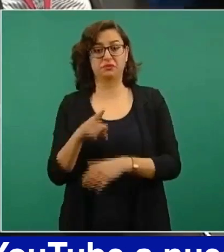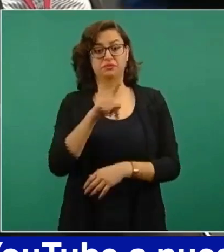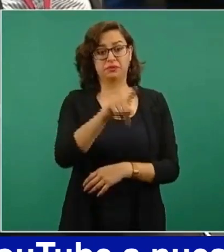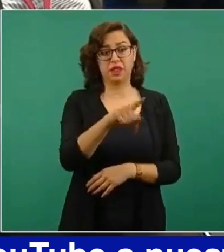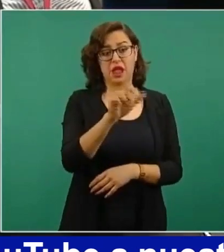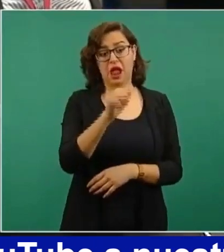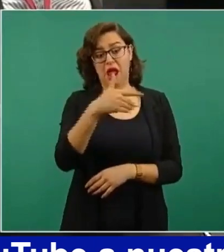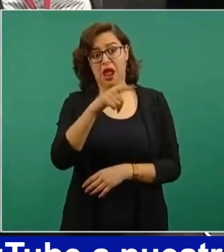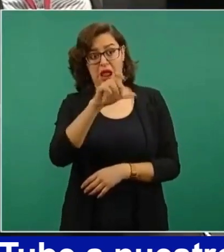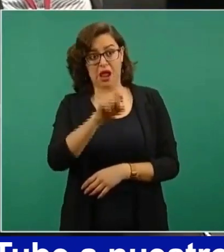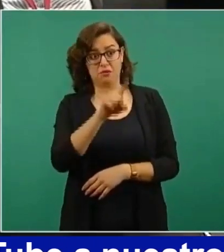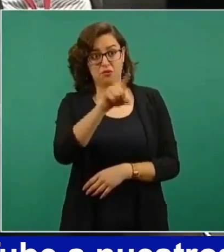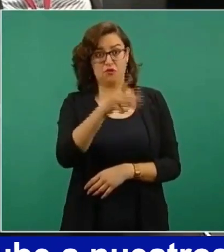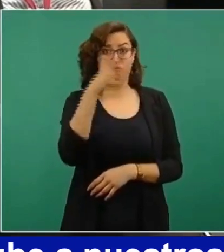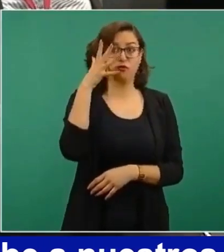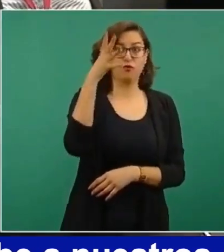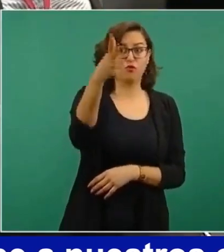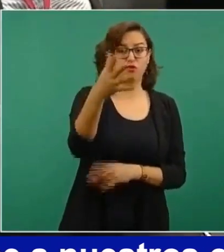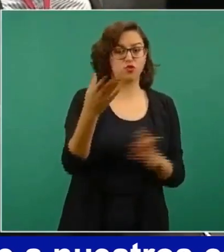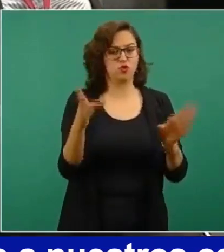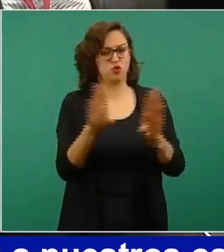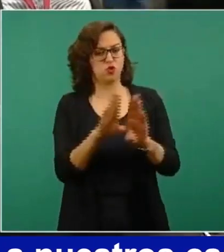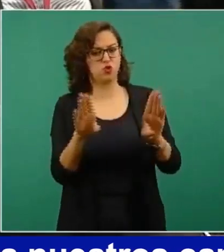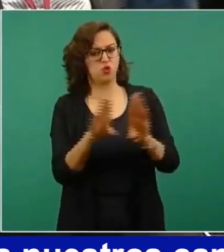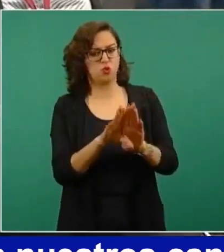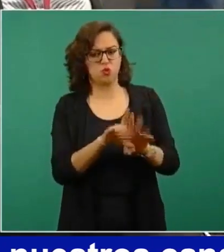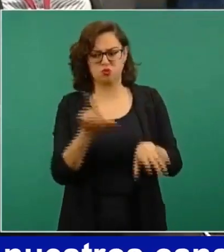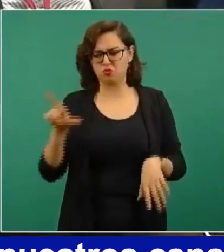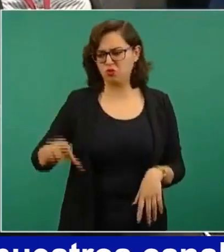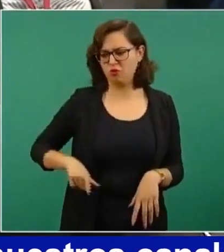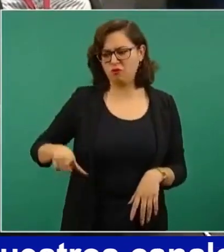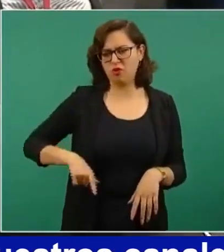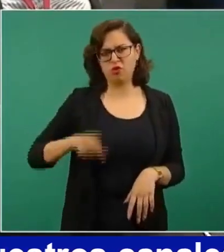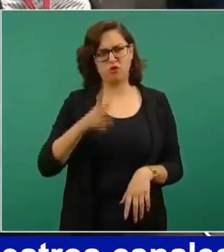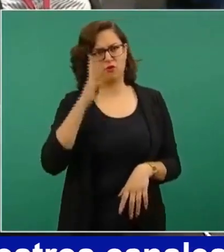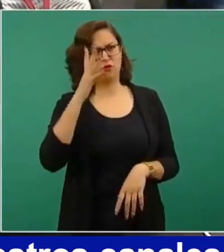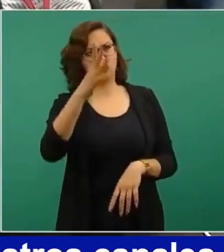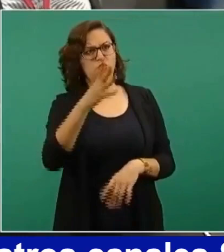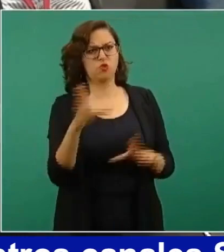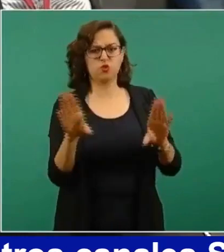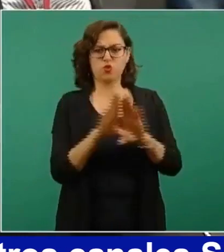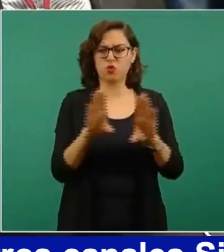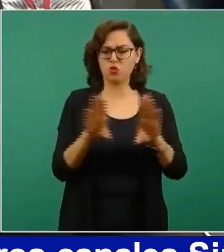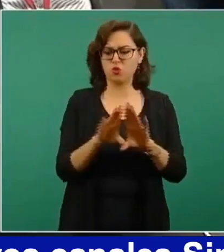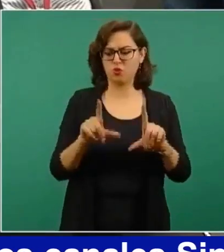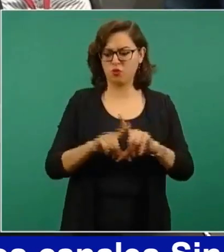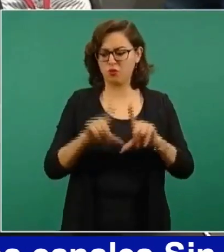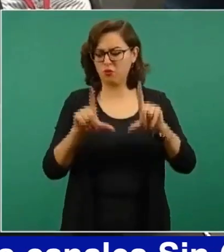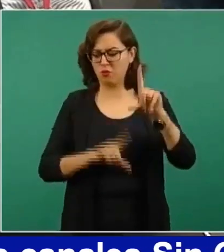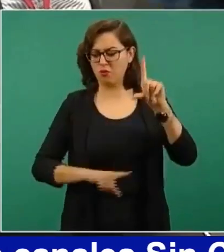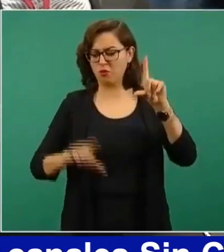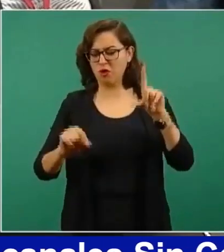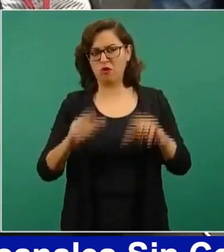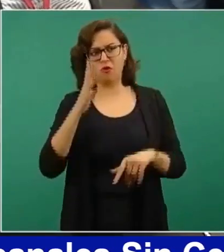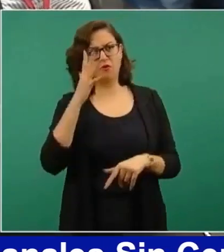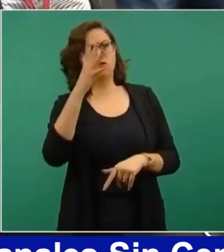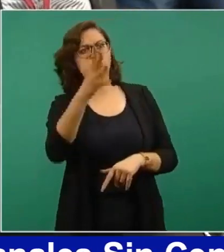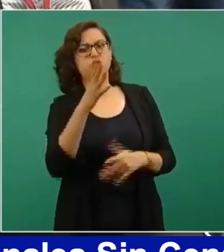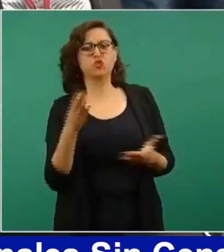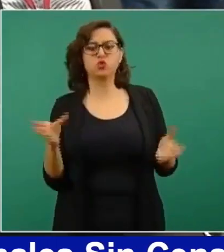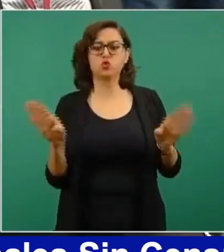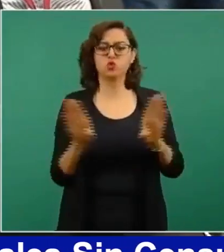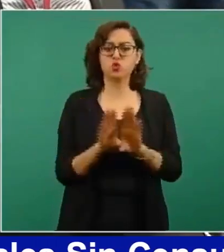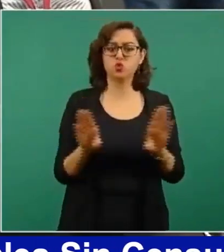más importante, ¿a dónde llevará al país y a millones de mexicanos? ¿Sobrevivirá la nación a